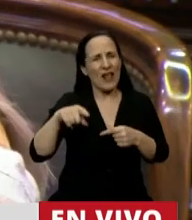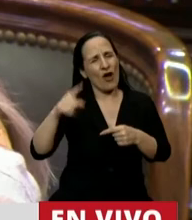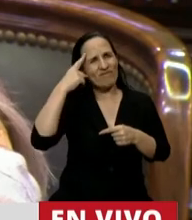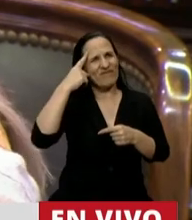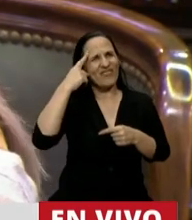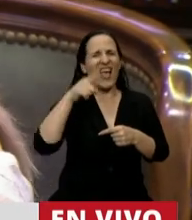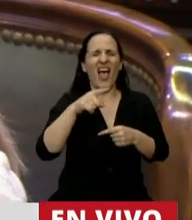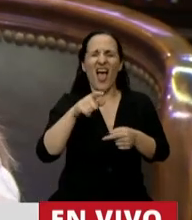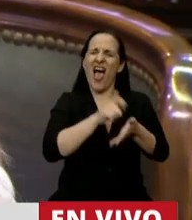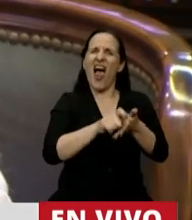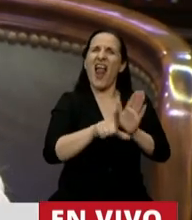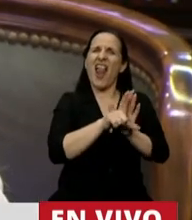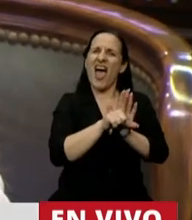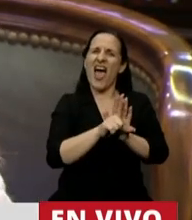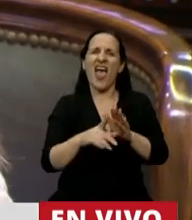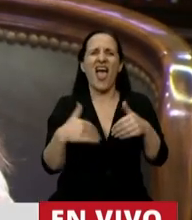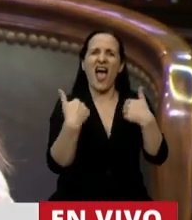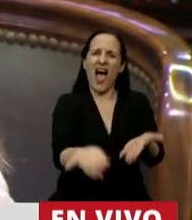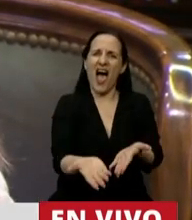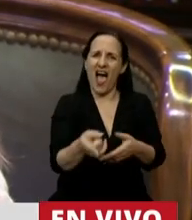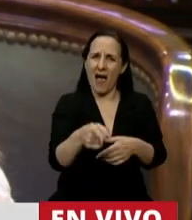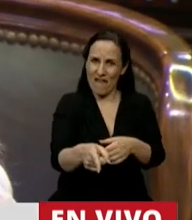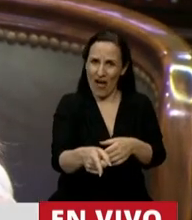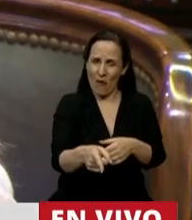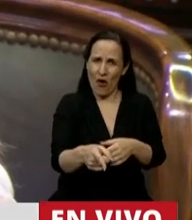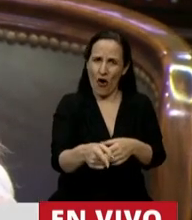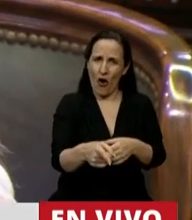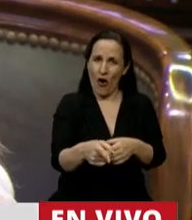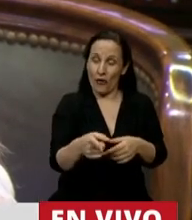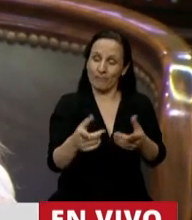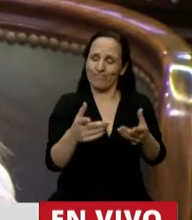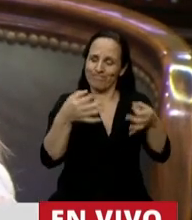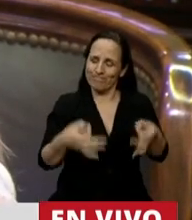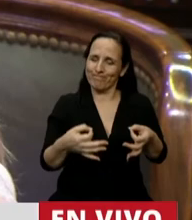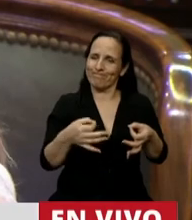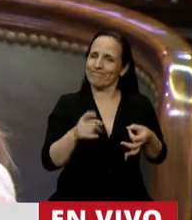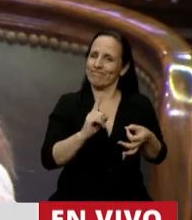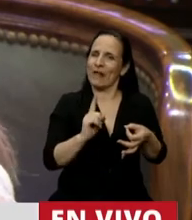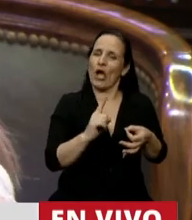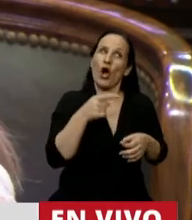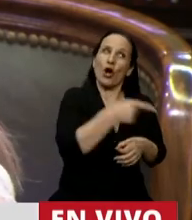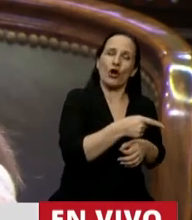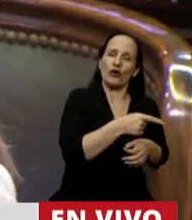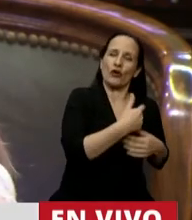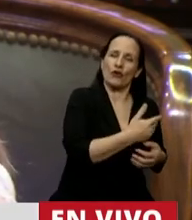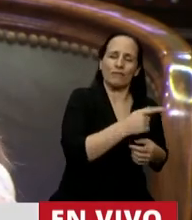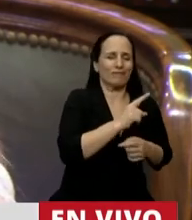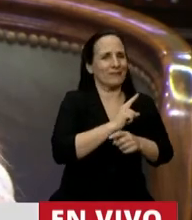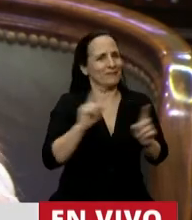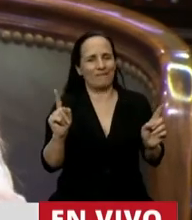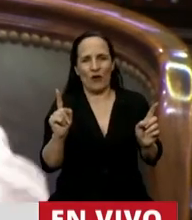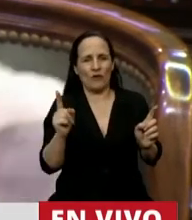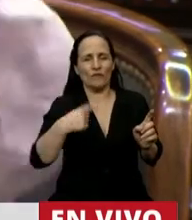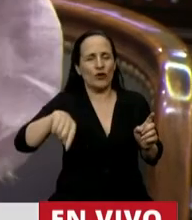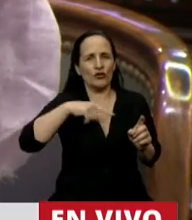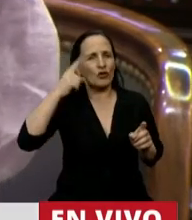legislar en perjuicio de un sector con el que supuestamente se disputa el poder. Entendemos que las soluciones